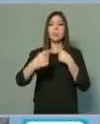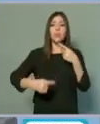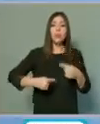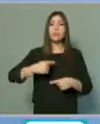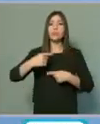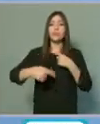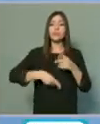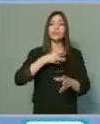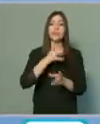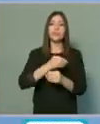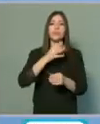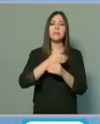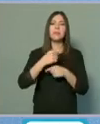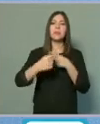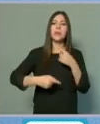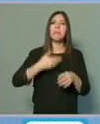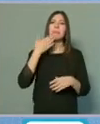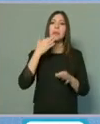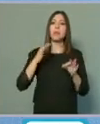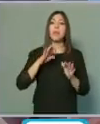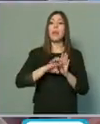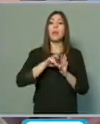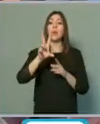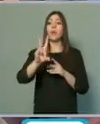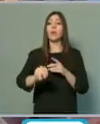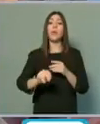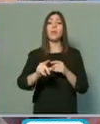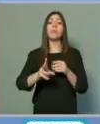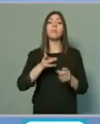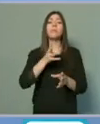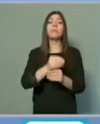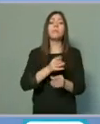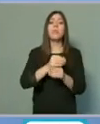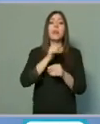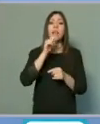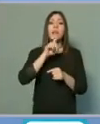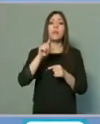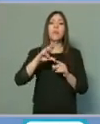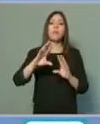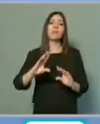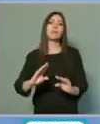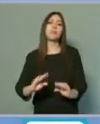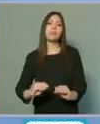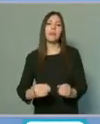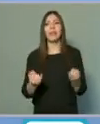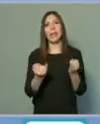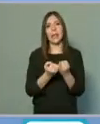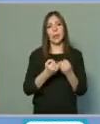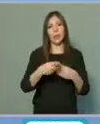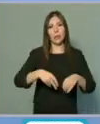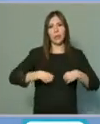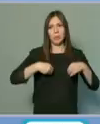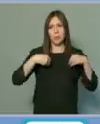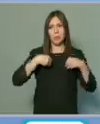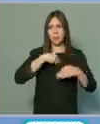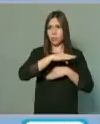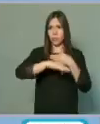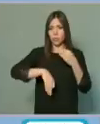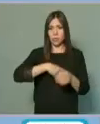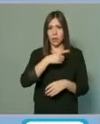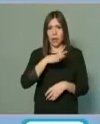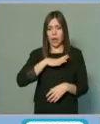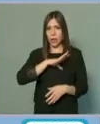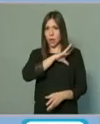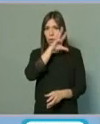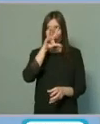momento en que vas a tener llanta ponchada. Sí. Pero entonces, ¿sí las tenemos todas o podemos carecer de alguna? Tenemos